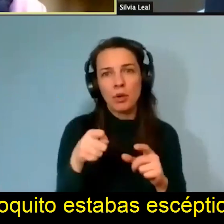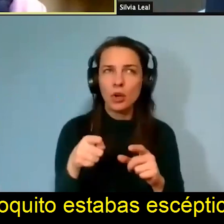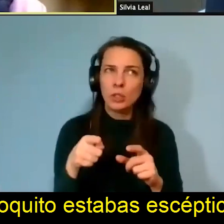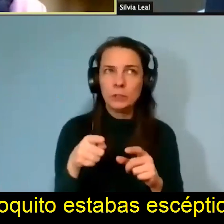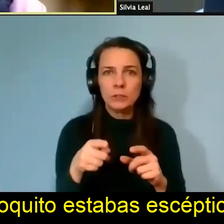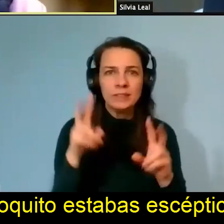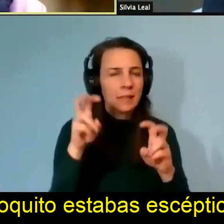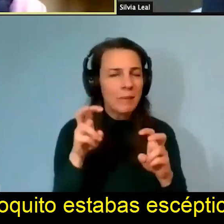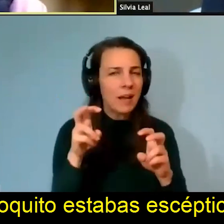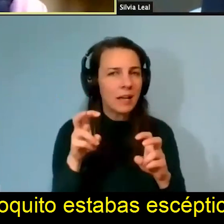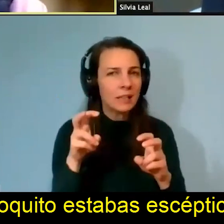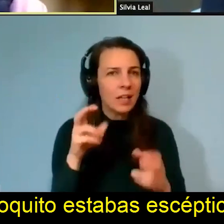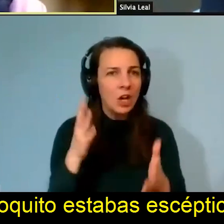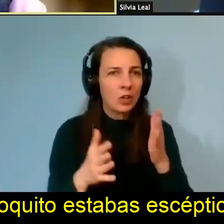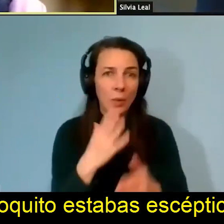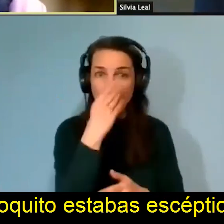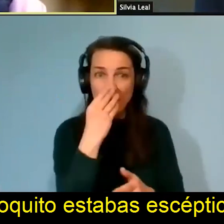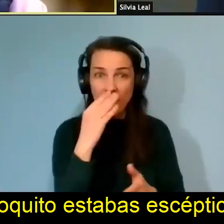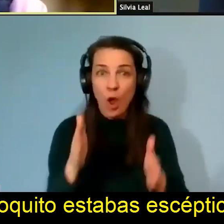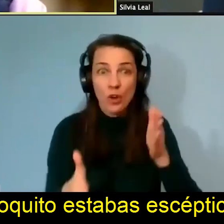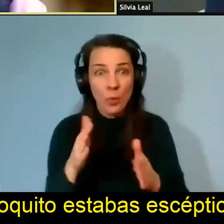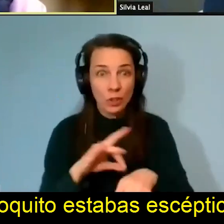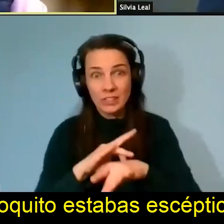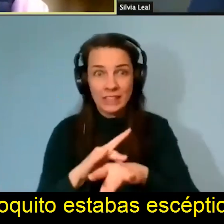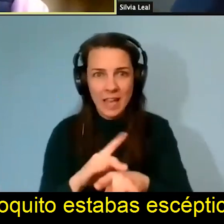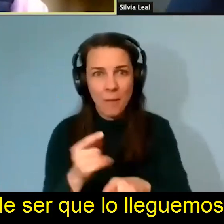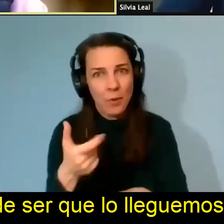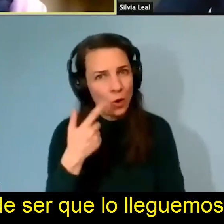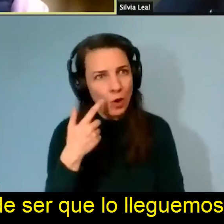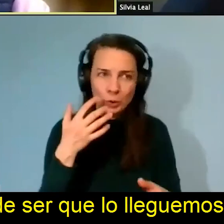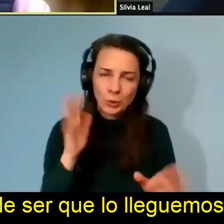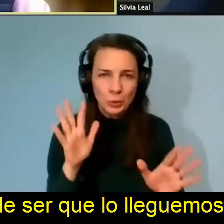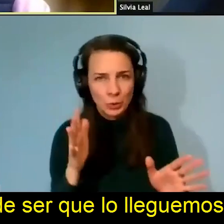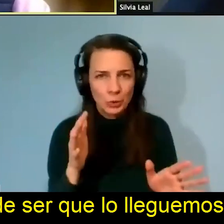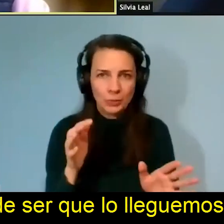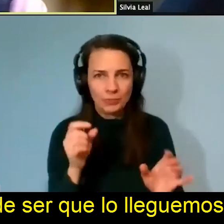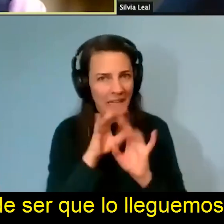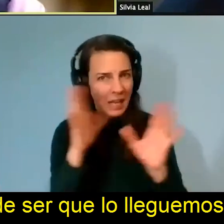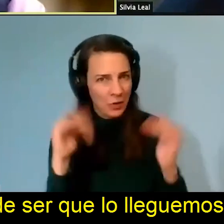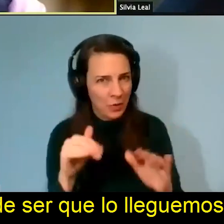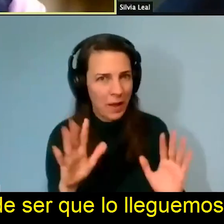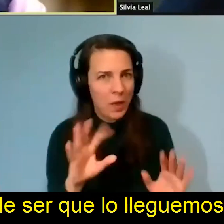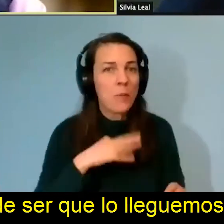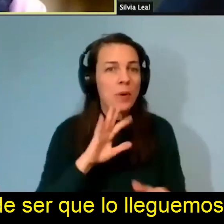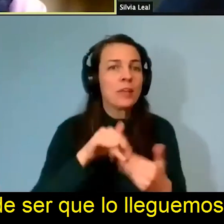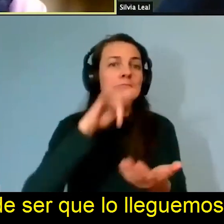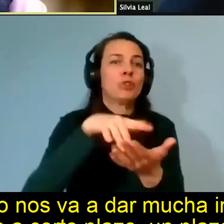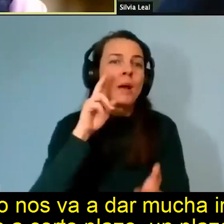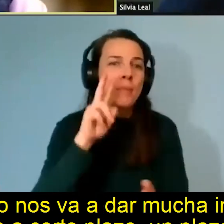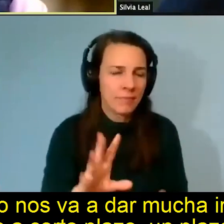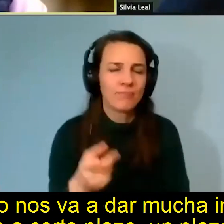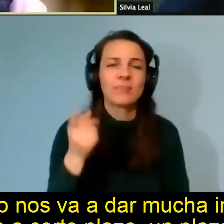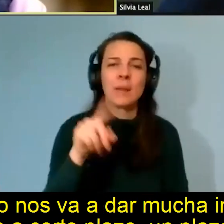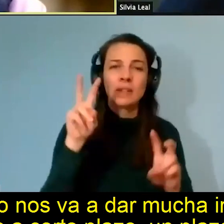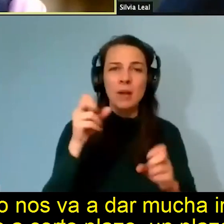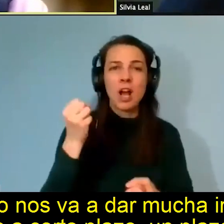del robot perro guía. Puede ser que lo lleguemos a ver, cómo el coche autónomo